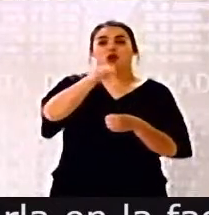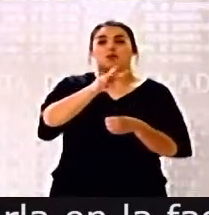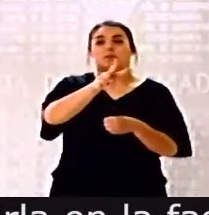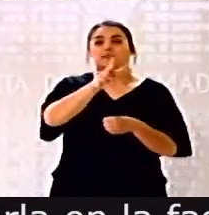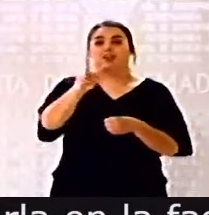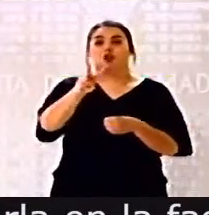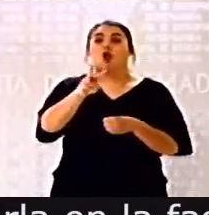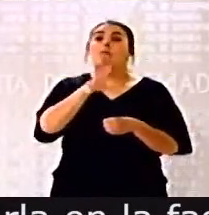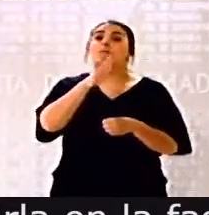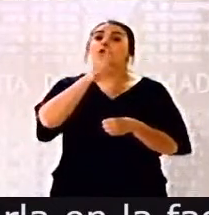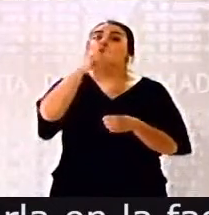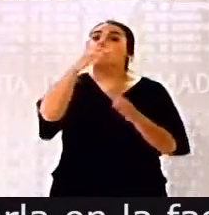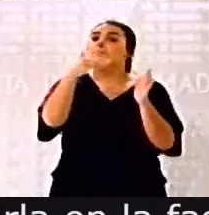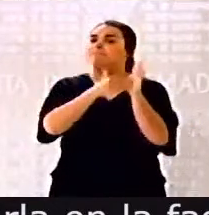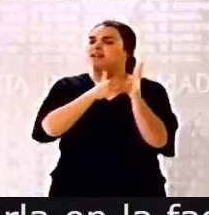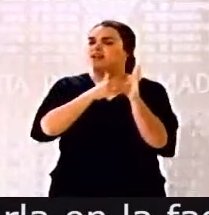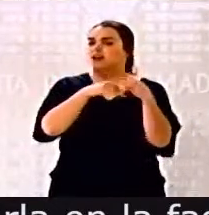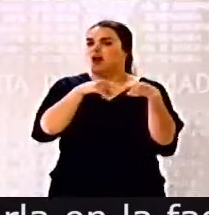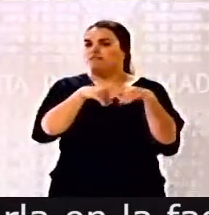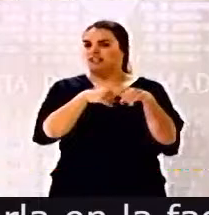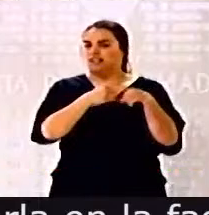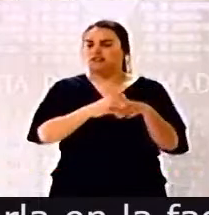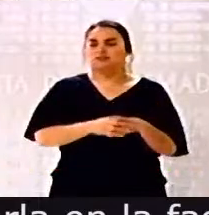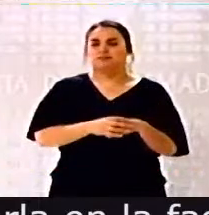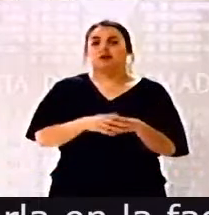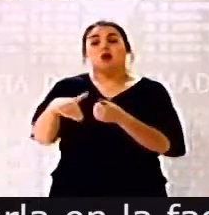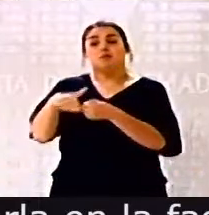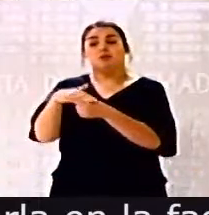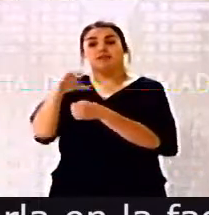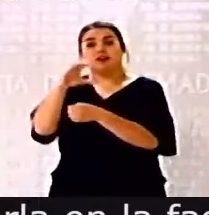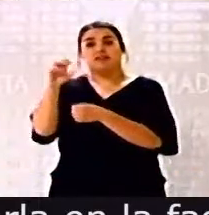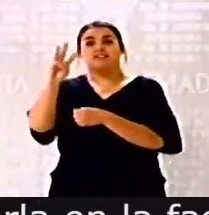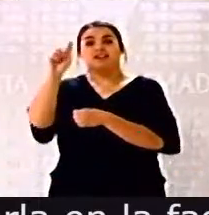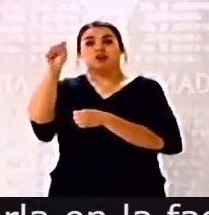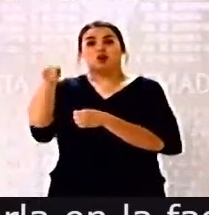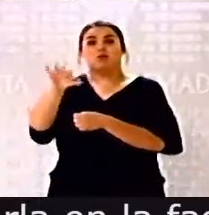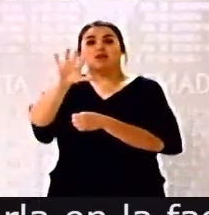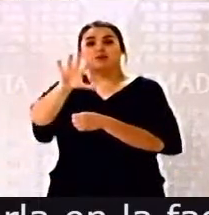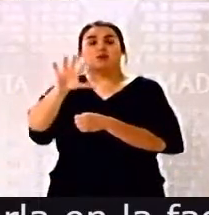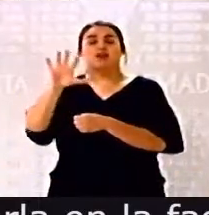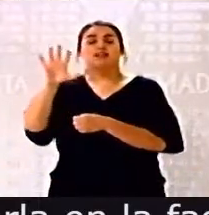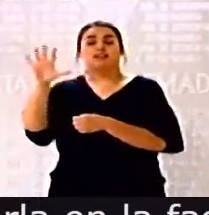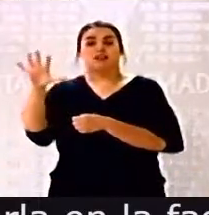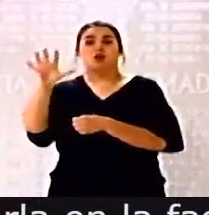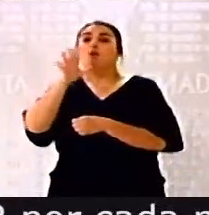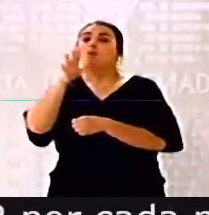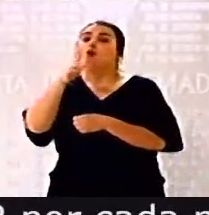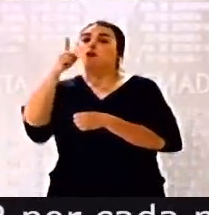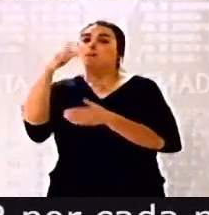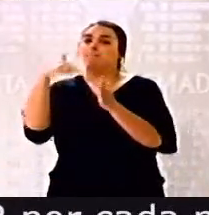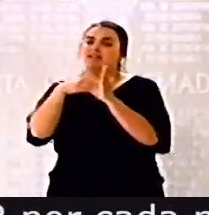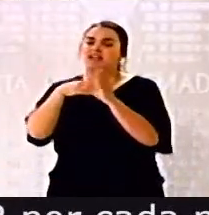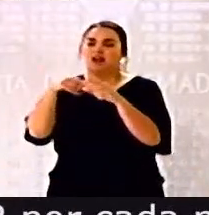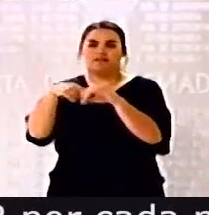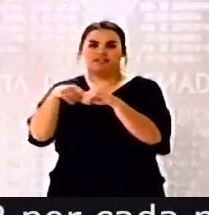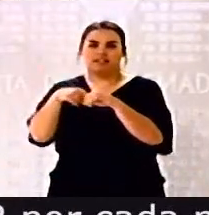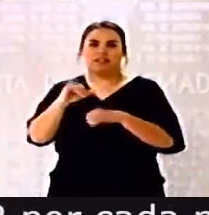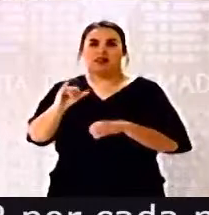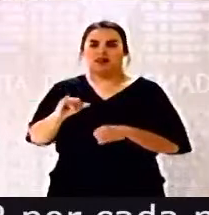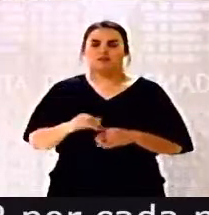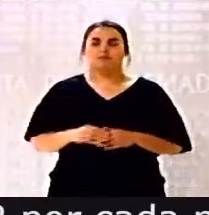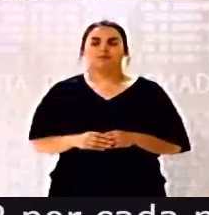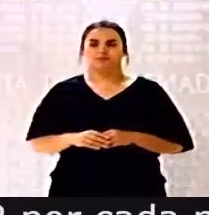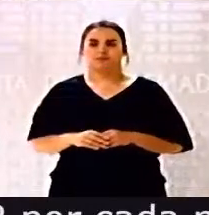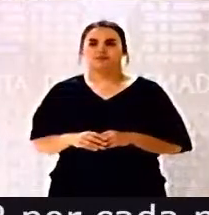cada 1.000 habitantes y en la provincia de Cáceres de 3,55 por cada 1.000 habitantes.